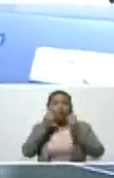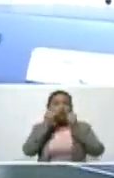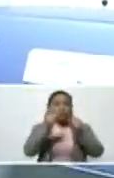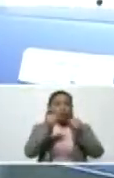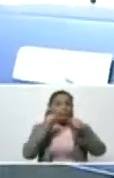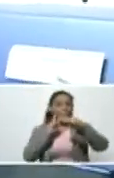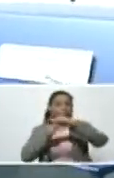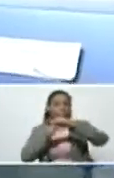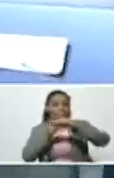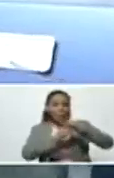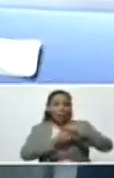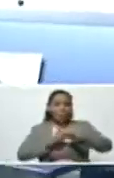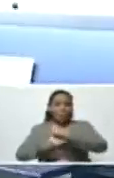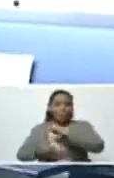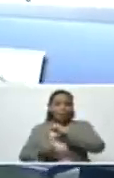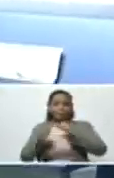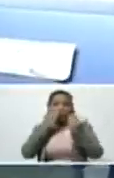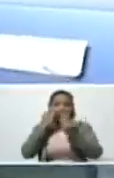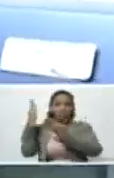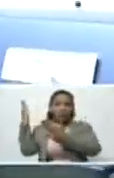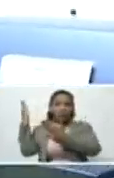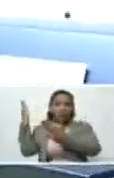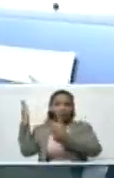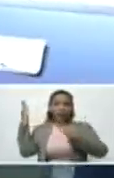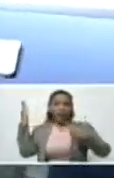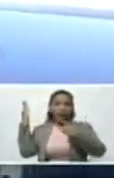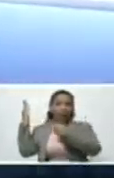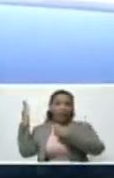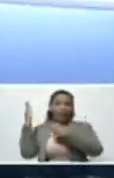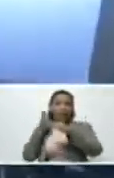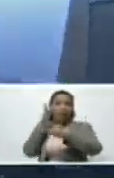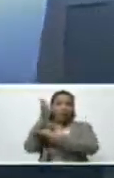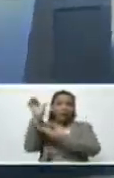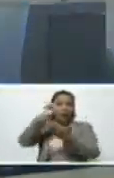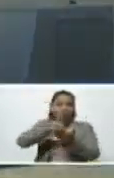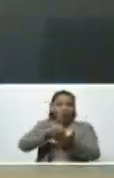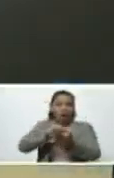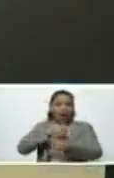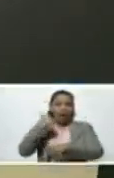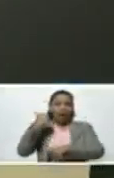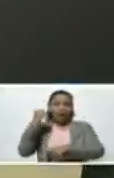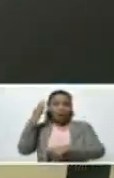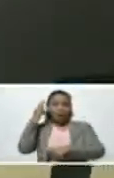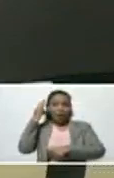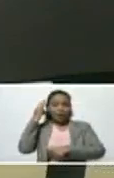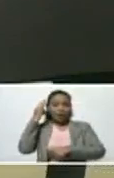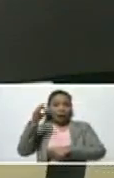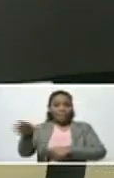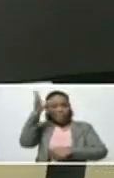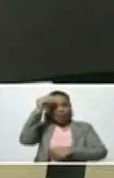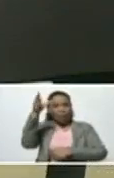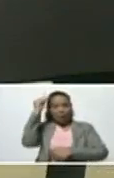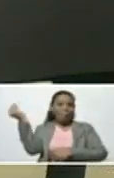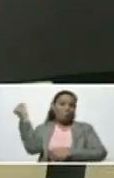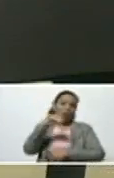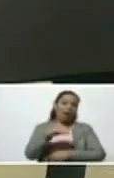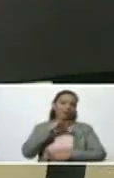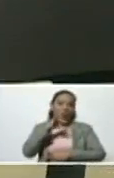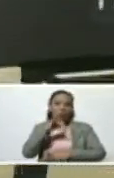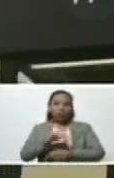Uh-huh. La doctora Dilana Díaz, ella va para Irán. Va para Irán a fortalecerse. Bueno,